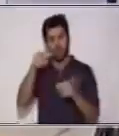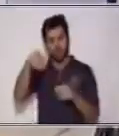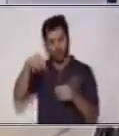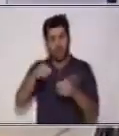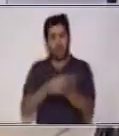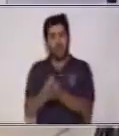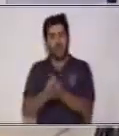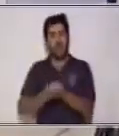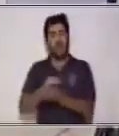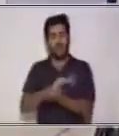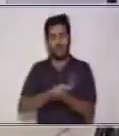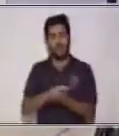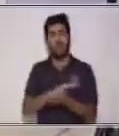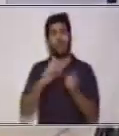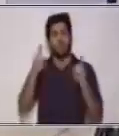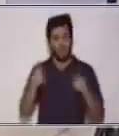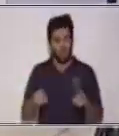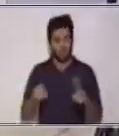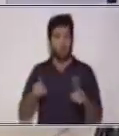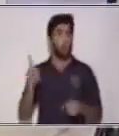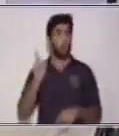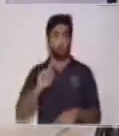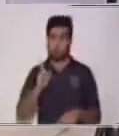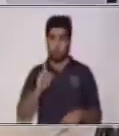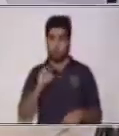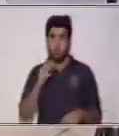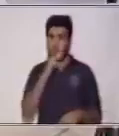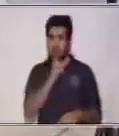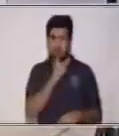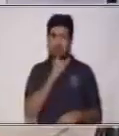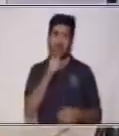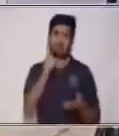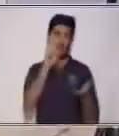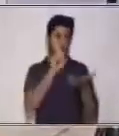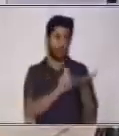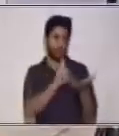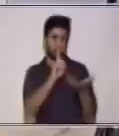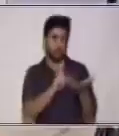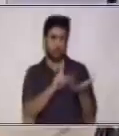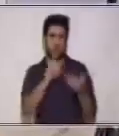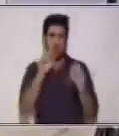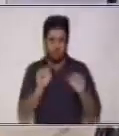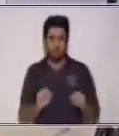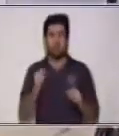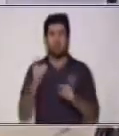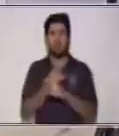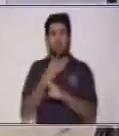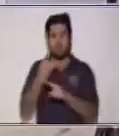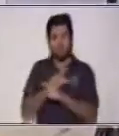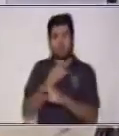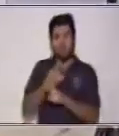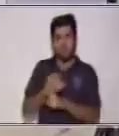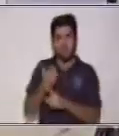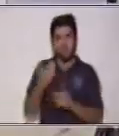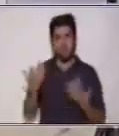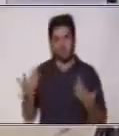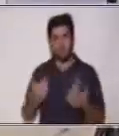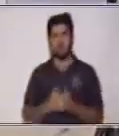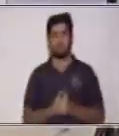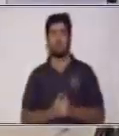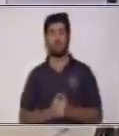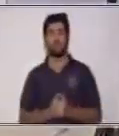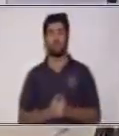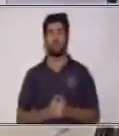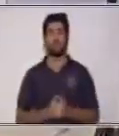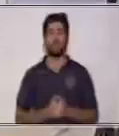manos constantemente con agua y jabón. Y si en caso no tuvieras esos dos elementos cerca, utiliza